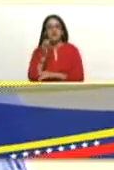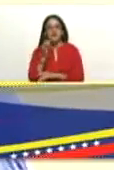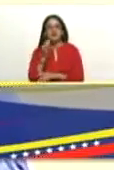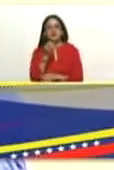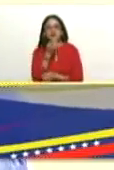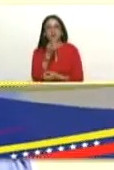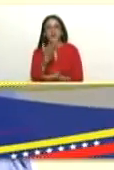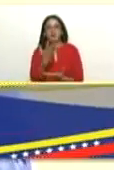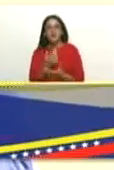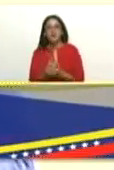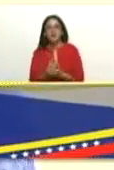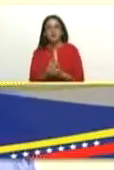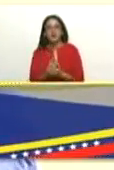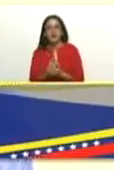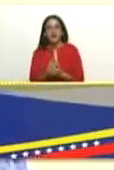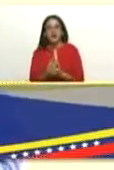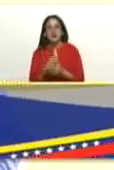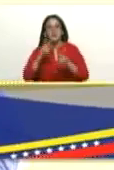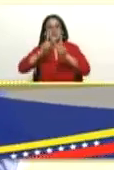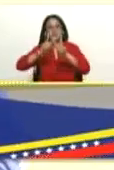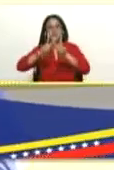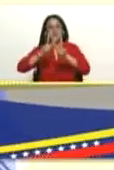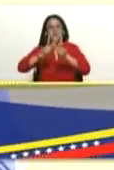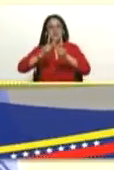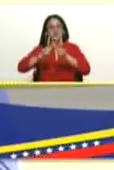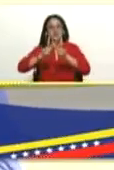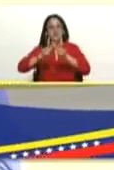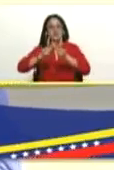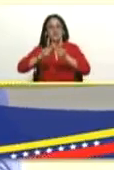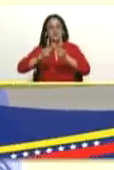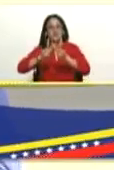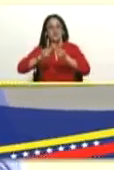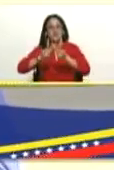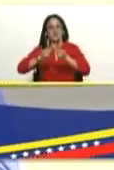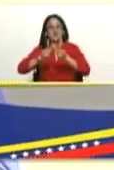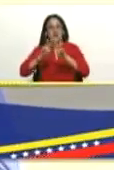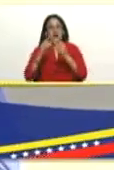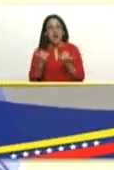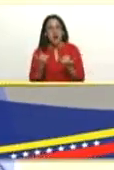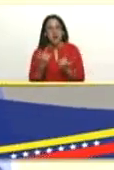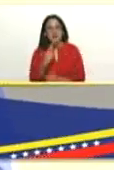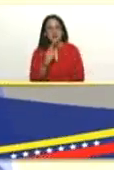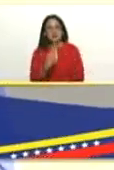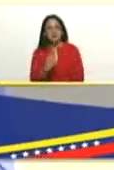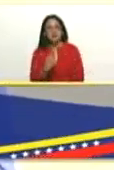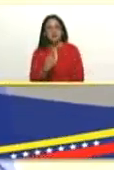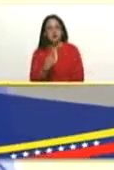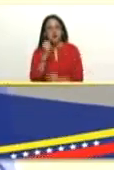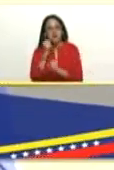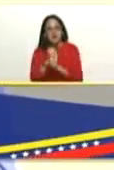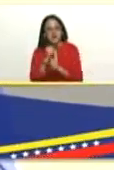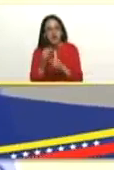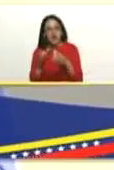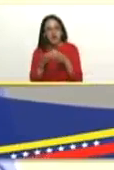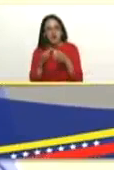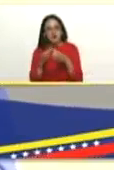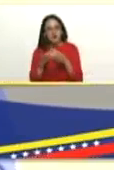Maravillosa, de la Gran Misión Vivienda Venezuela, nosotros decimos, trabajo en